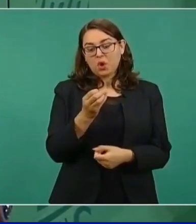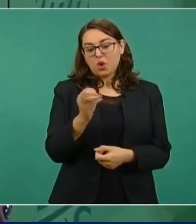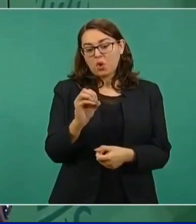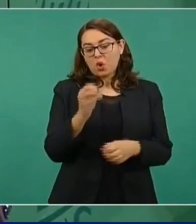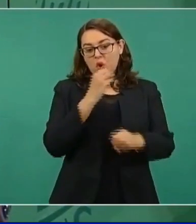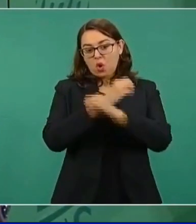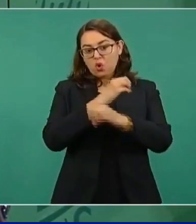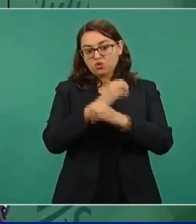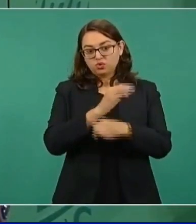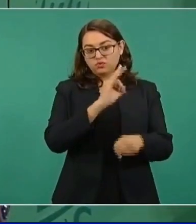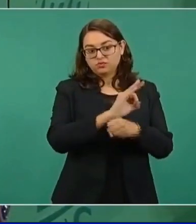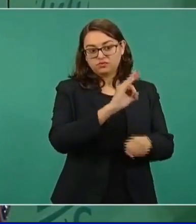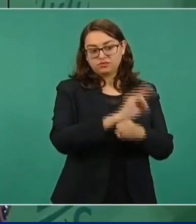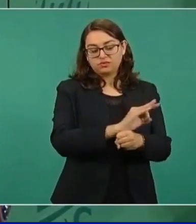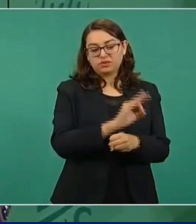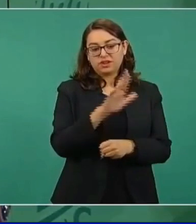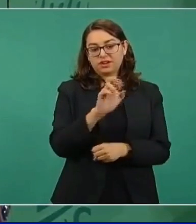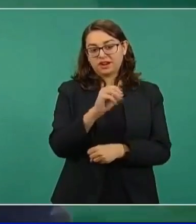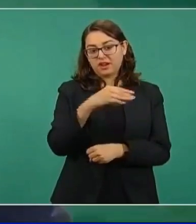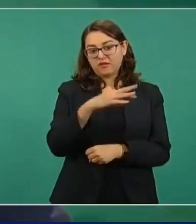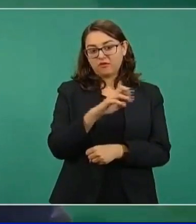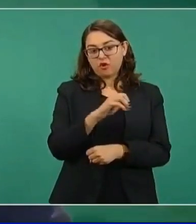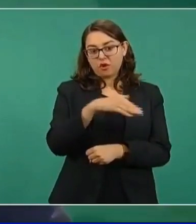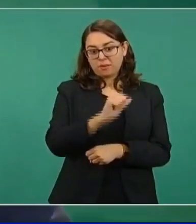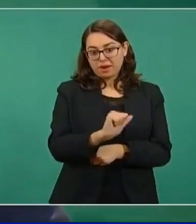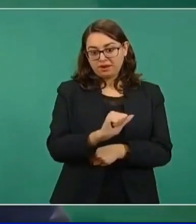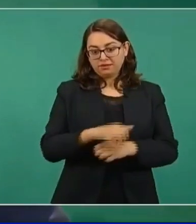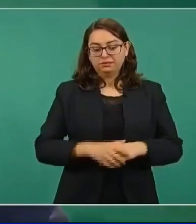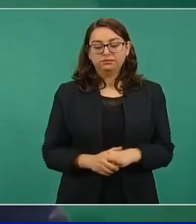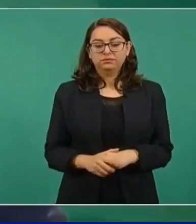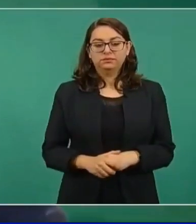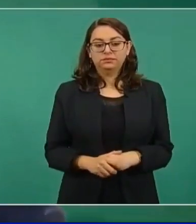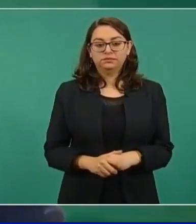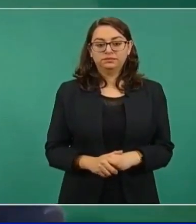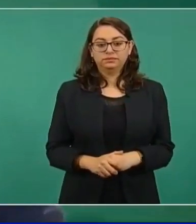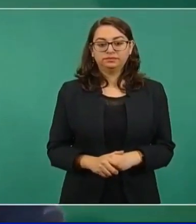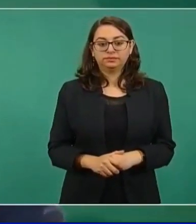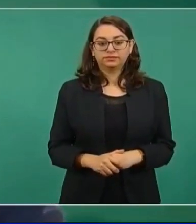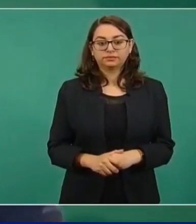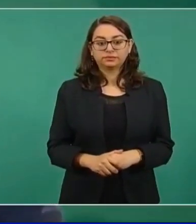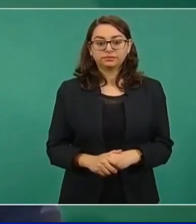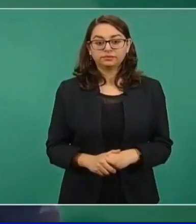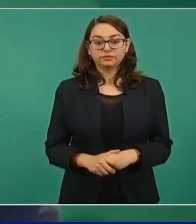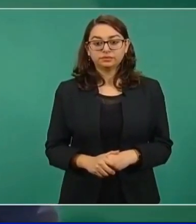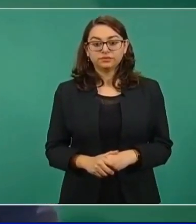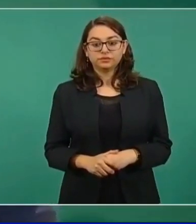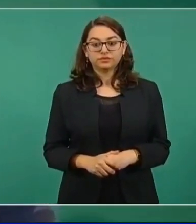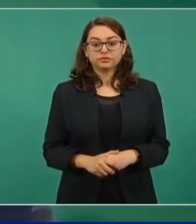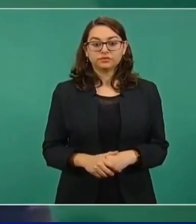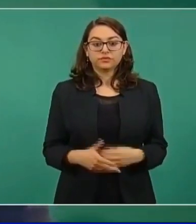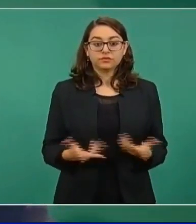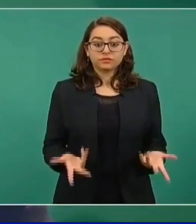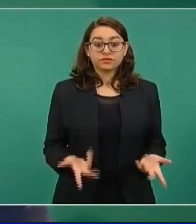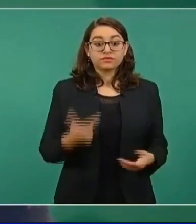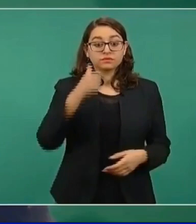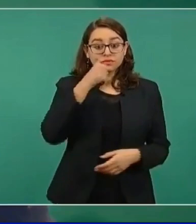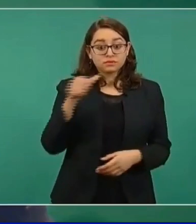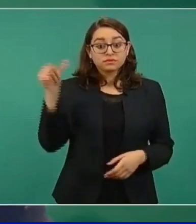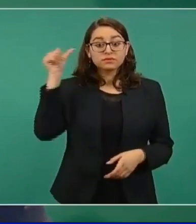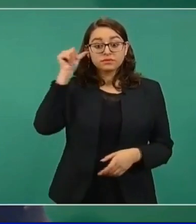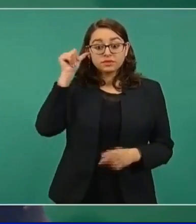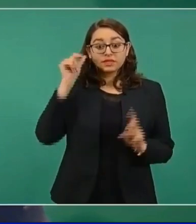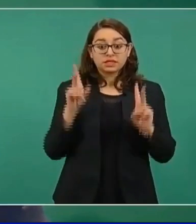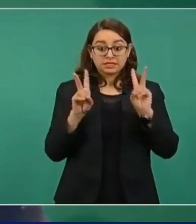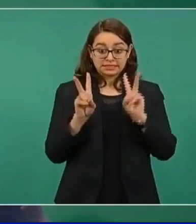Nuevo León. Ayer, con lo de el enfrentamiento